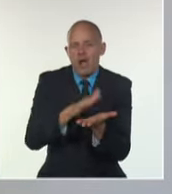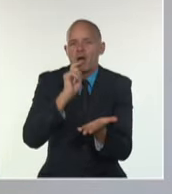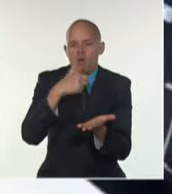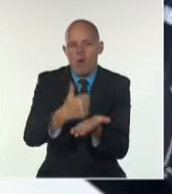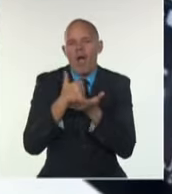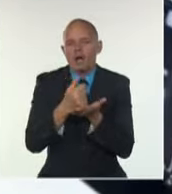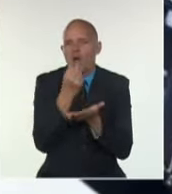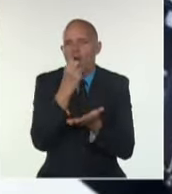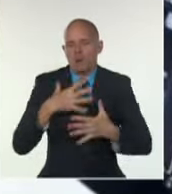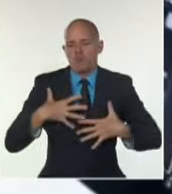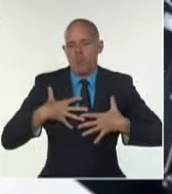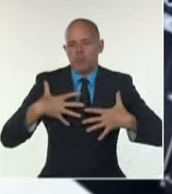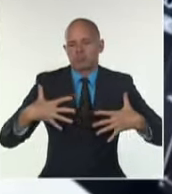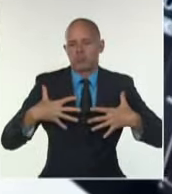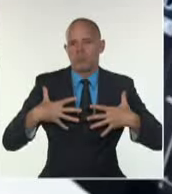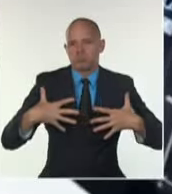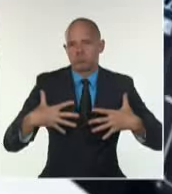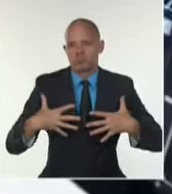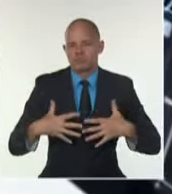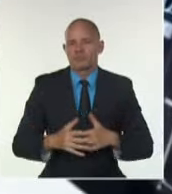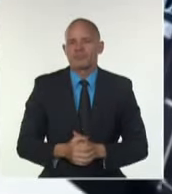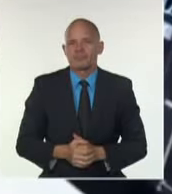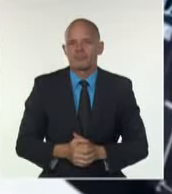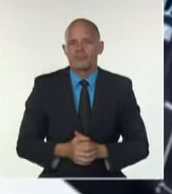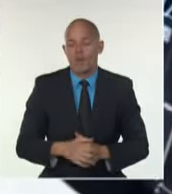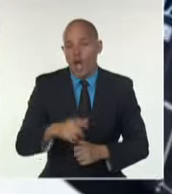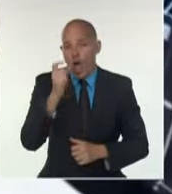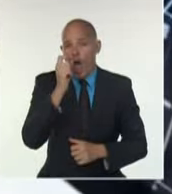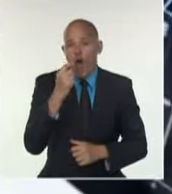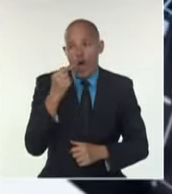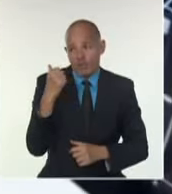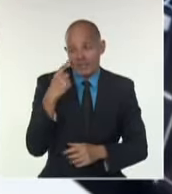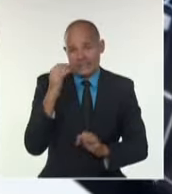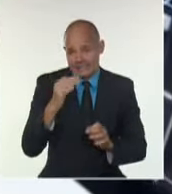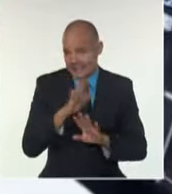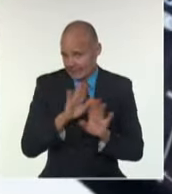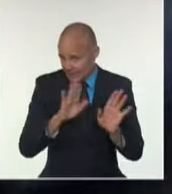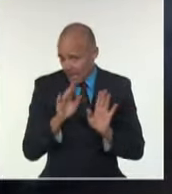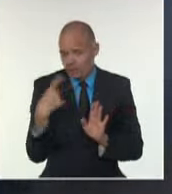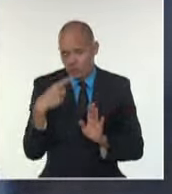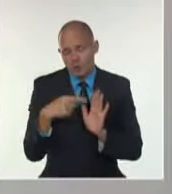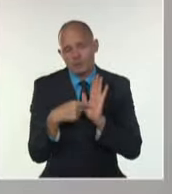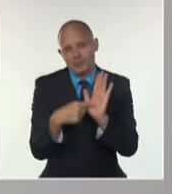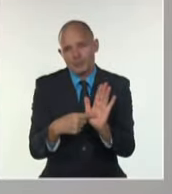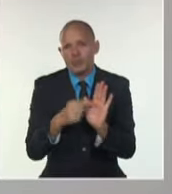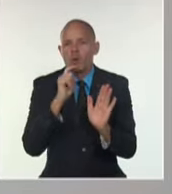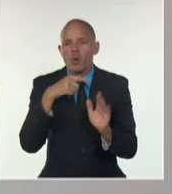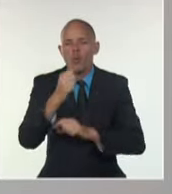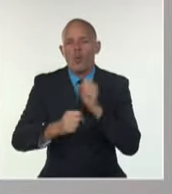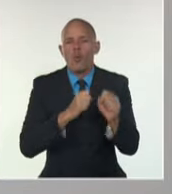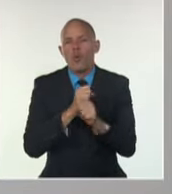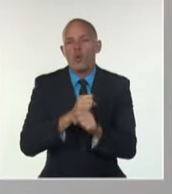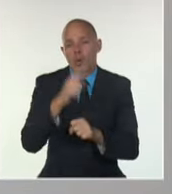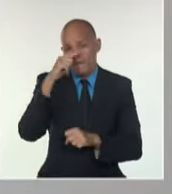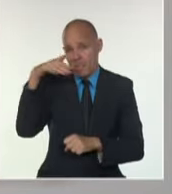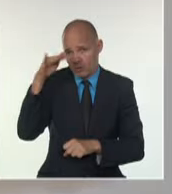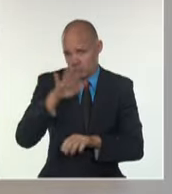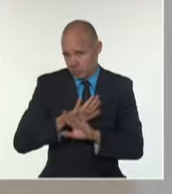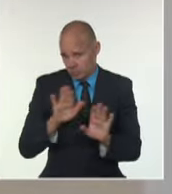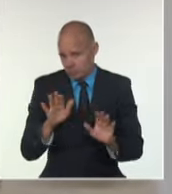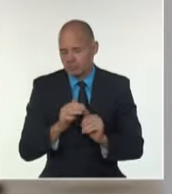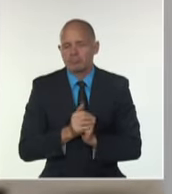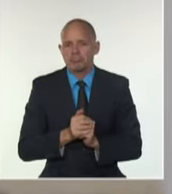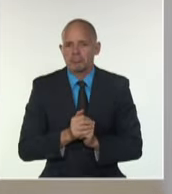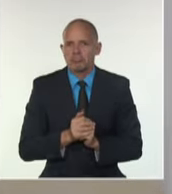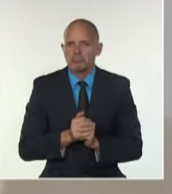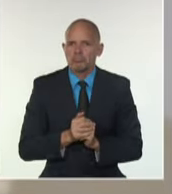hospitalaria presentamos nuestro más reciente desarrollo, que fue el ventilador pulmonar para terapias intensivas de adultos, que fue